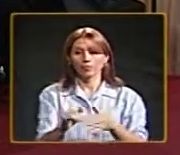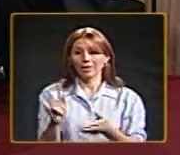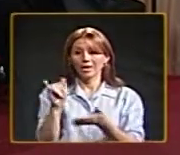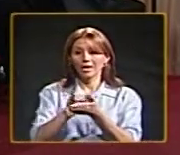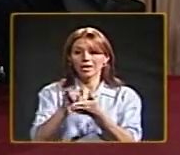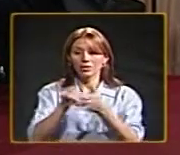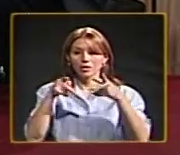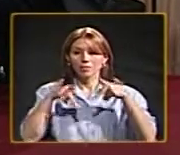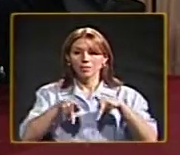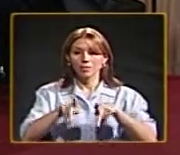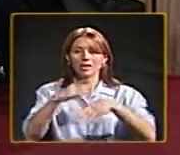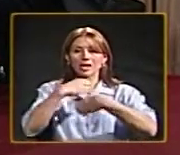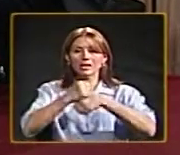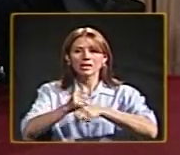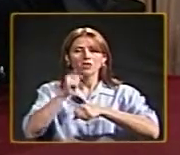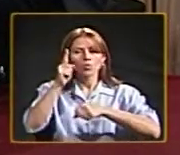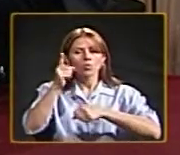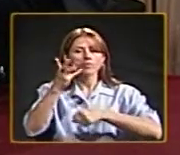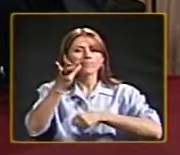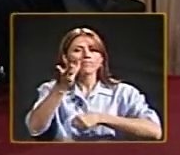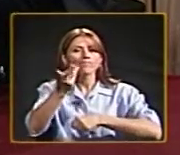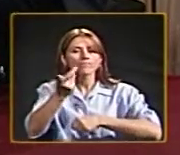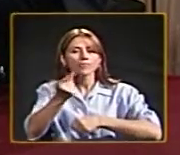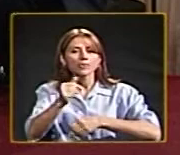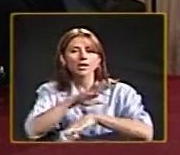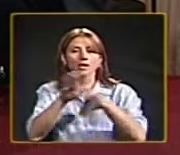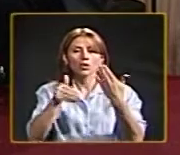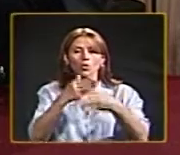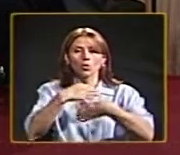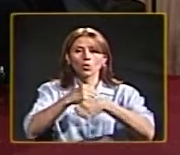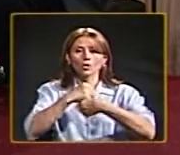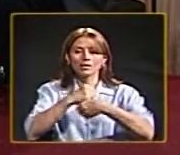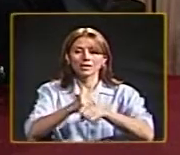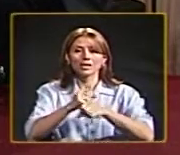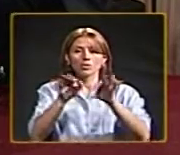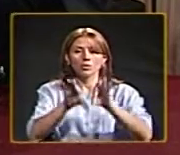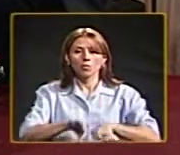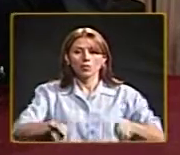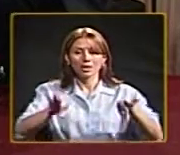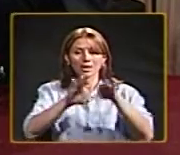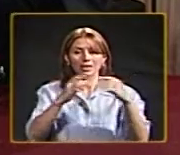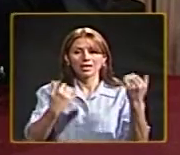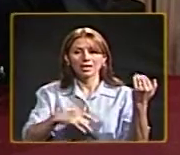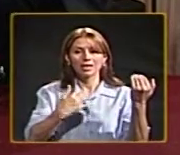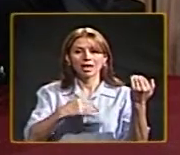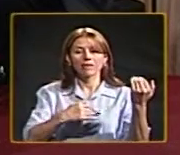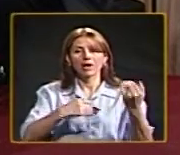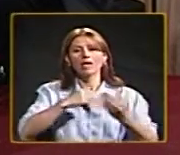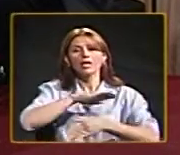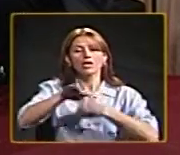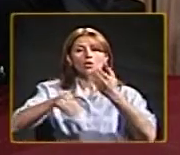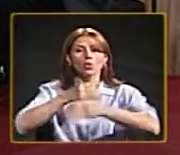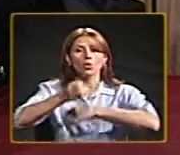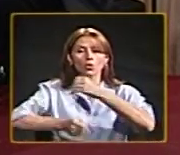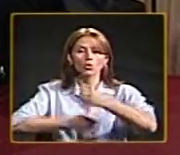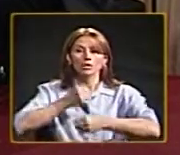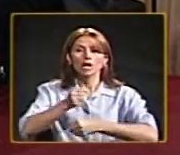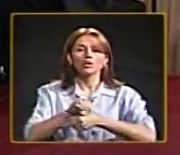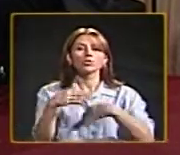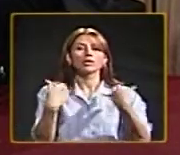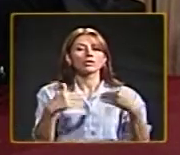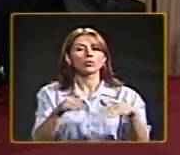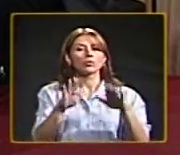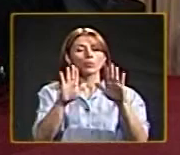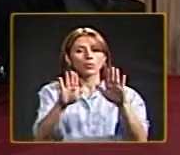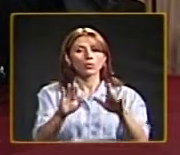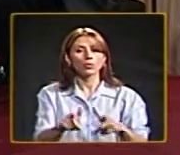un recuento de todo lo que está sucediendo de importante en guitarra en ese momento. Y año con año, pues es una cátedra magistral, ¿eh? Exactamente. Ahora,